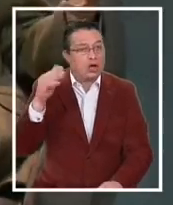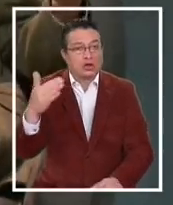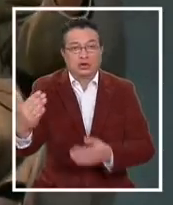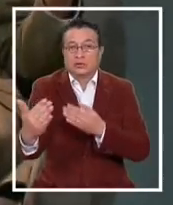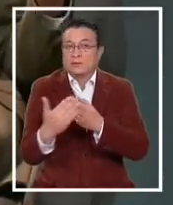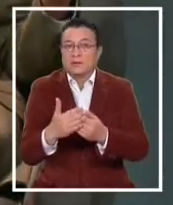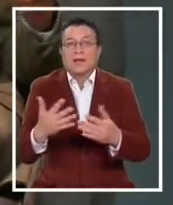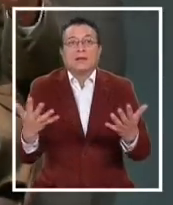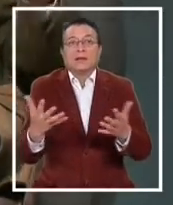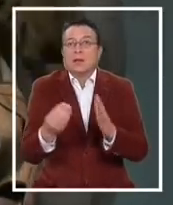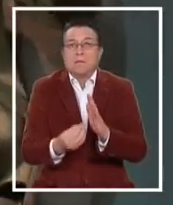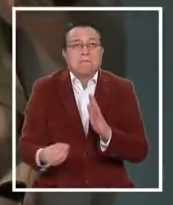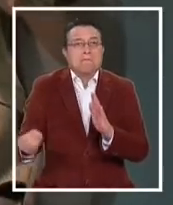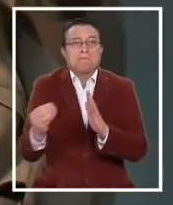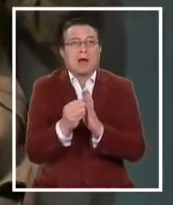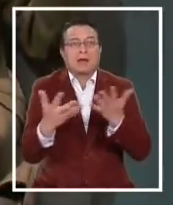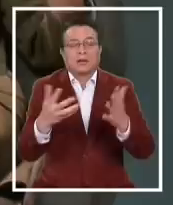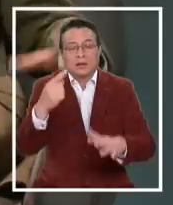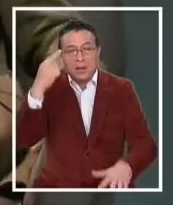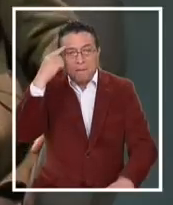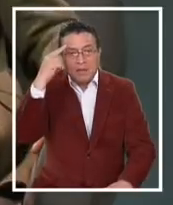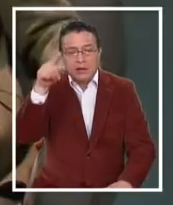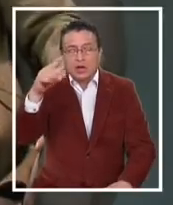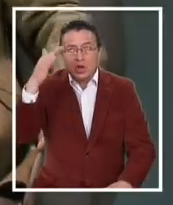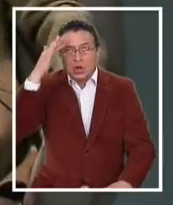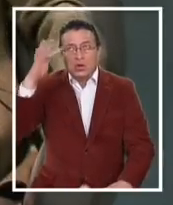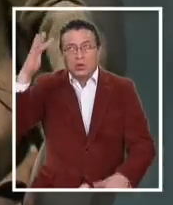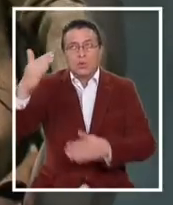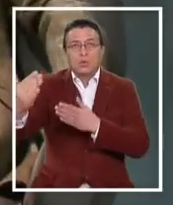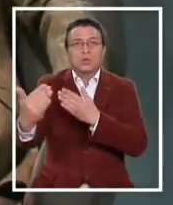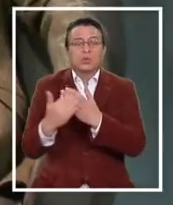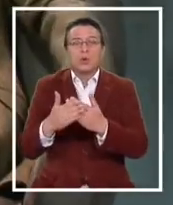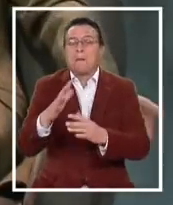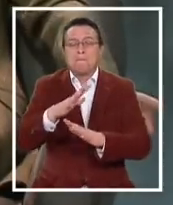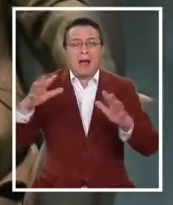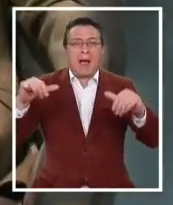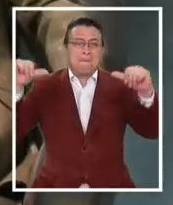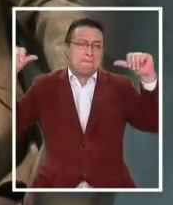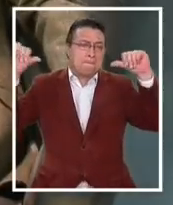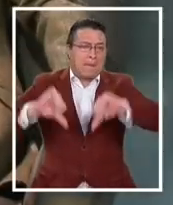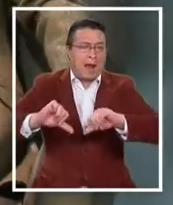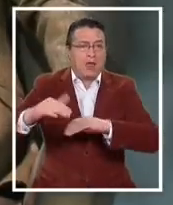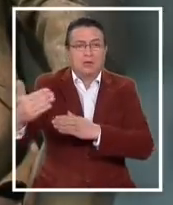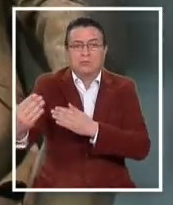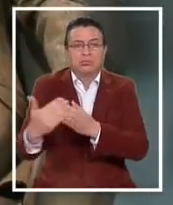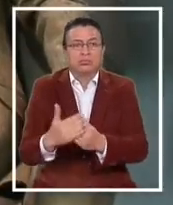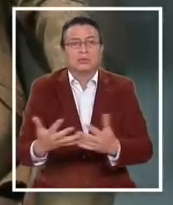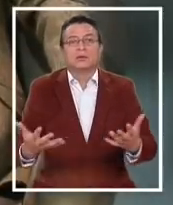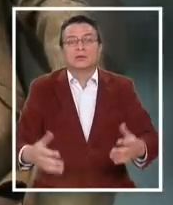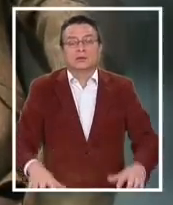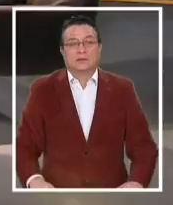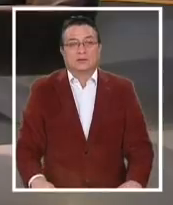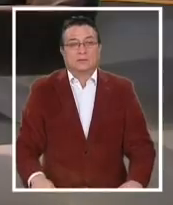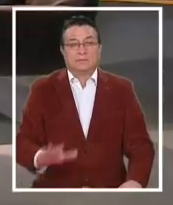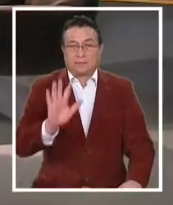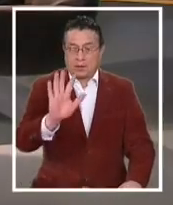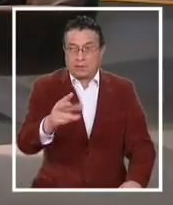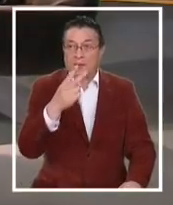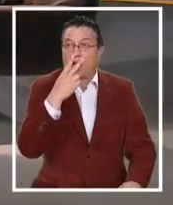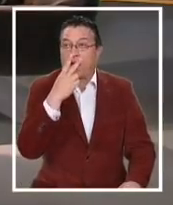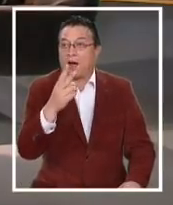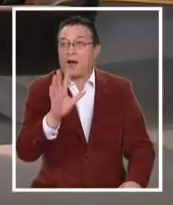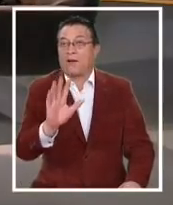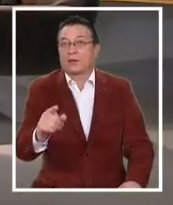¿Qué más puede ser? ¿En qué estás pensando cuando piensas que vienen días más malos aún? A ver, Matías, yo creo